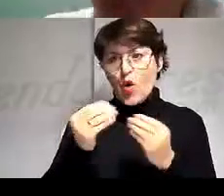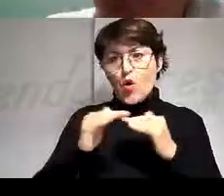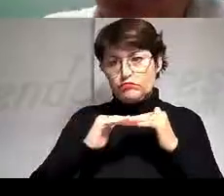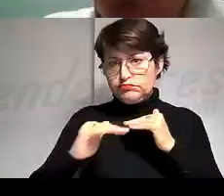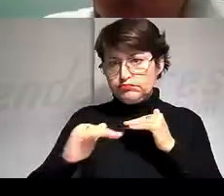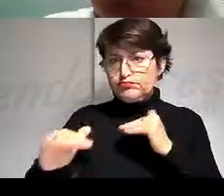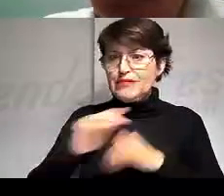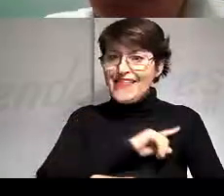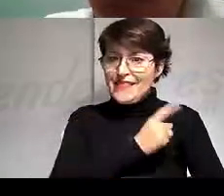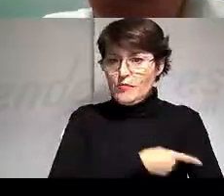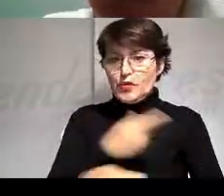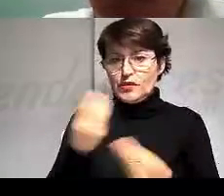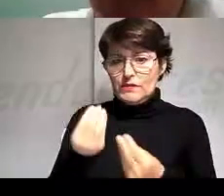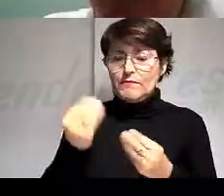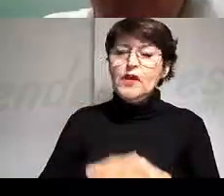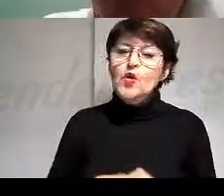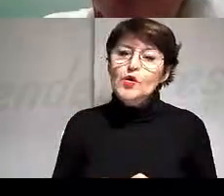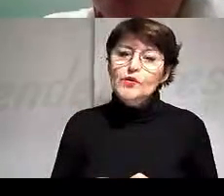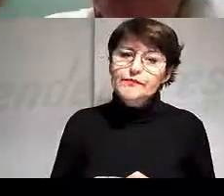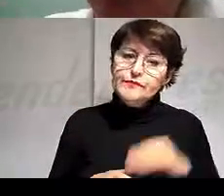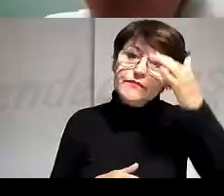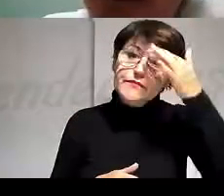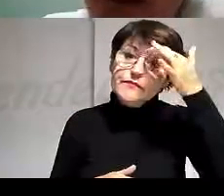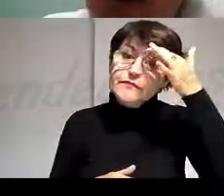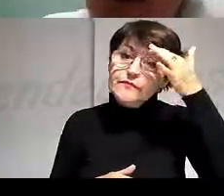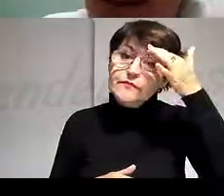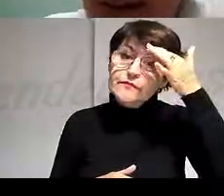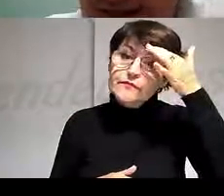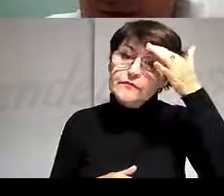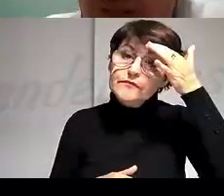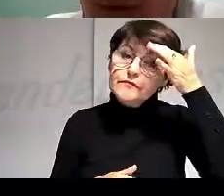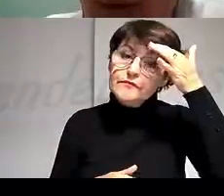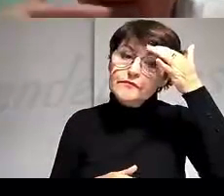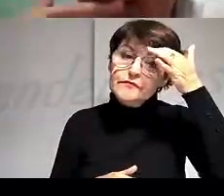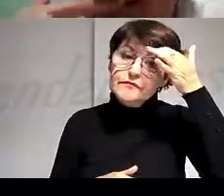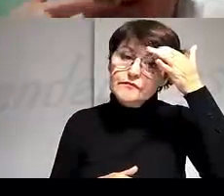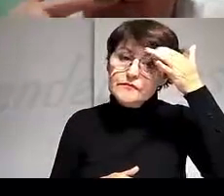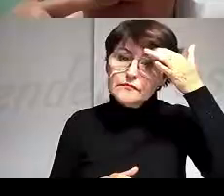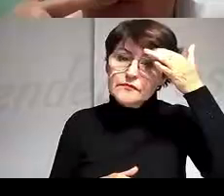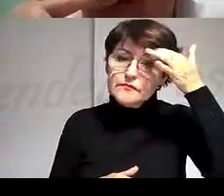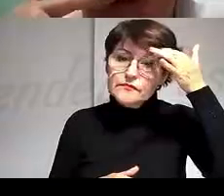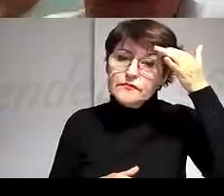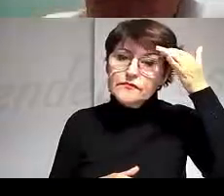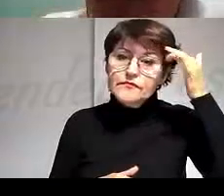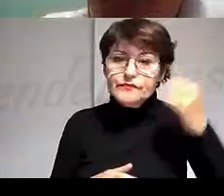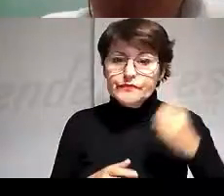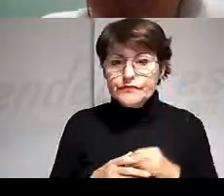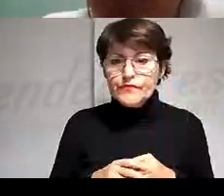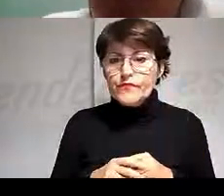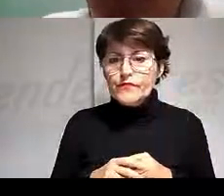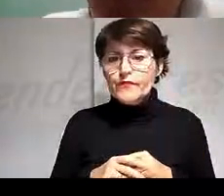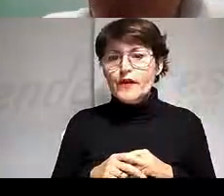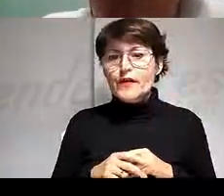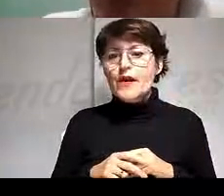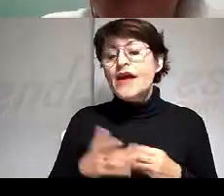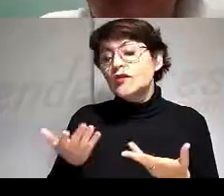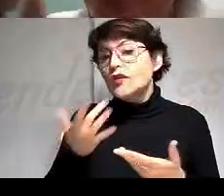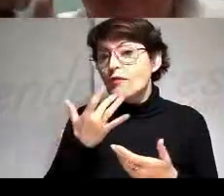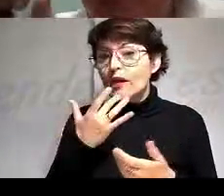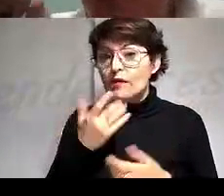refinado, supone un chute de insulina y un deterioro a largo plazo en la función glucémica. Es decir, podernos hacer ejercicio